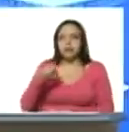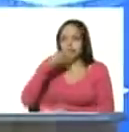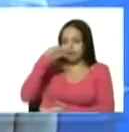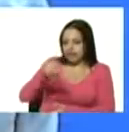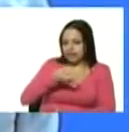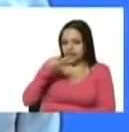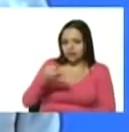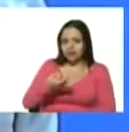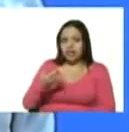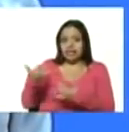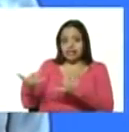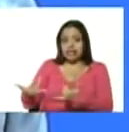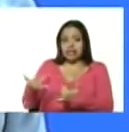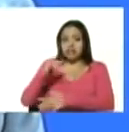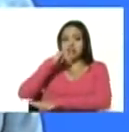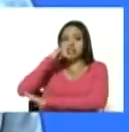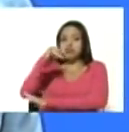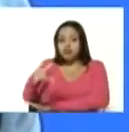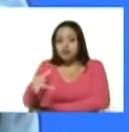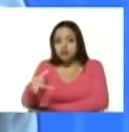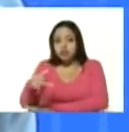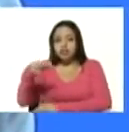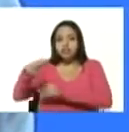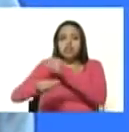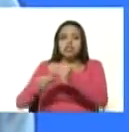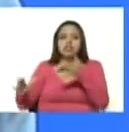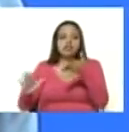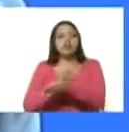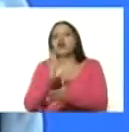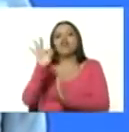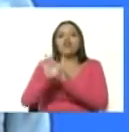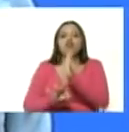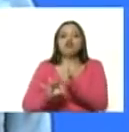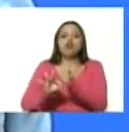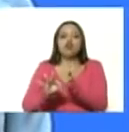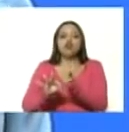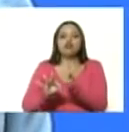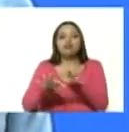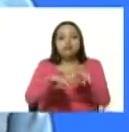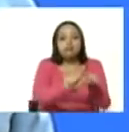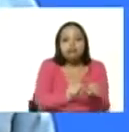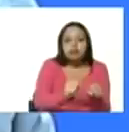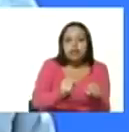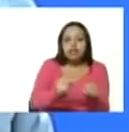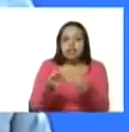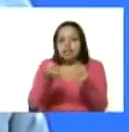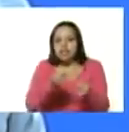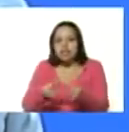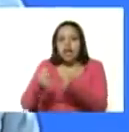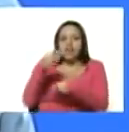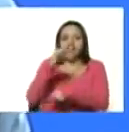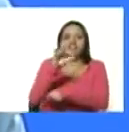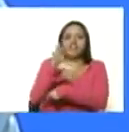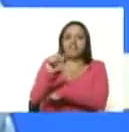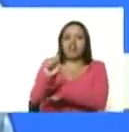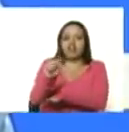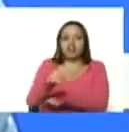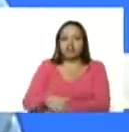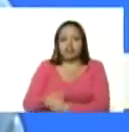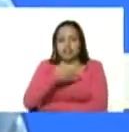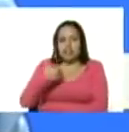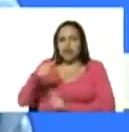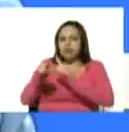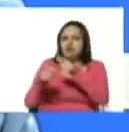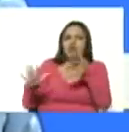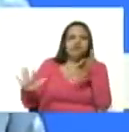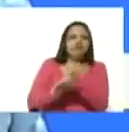Ya que la denuncia se trata de los fondos congelados y el manejo de los fondos congelados de la OFAC, quería preguntar